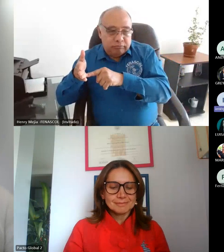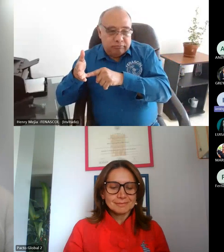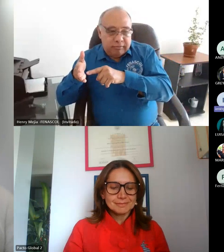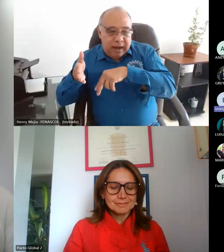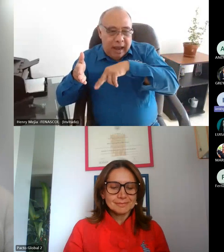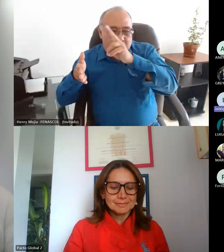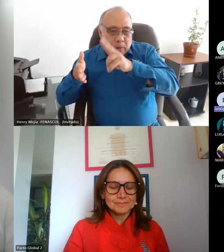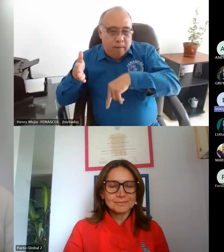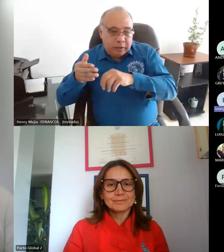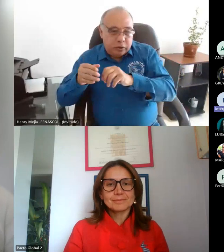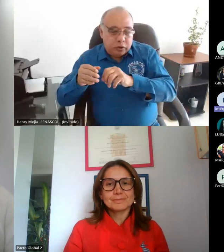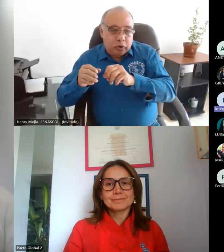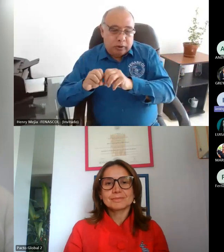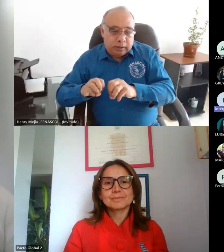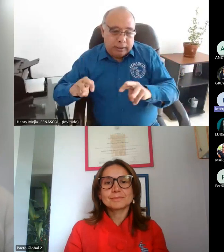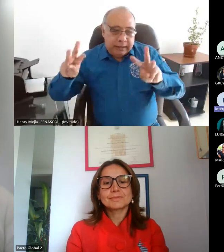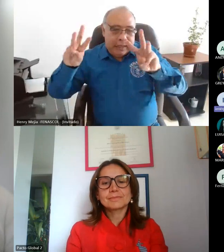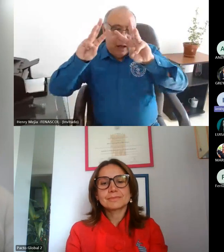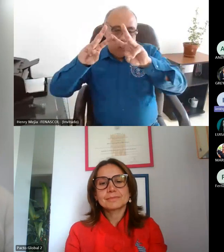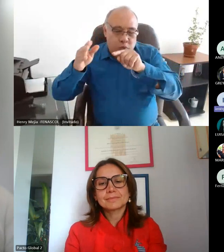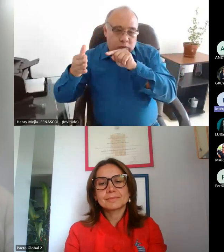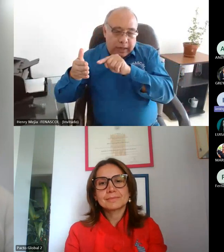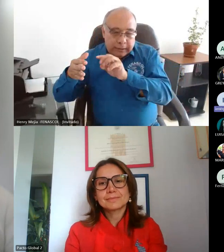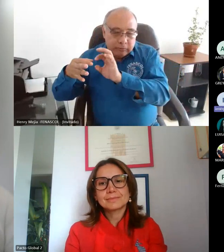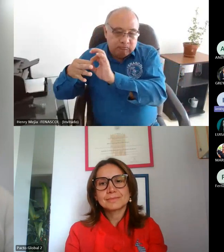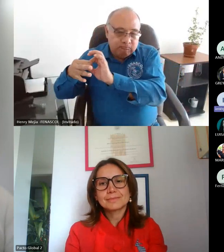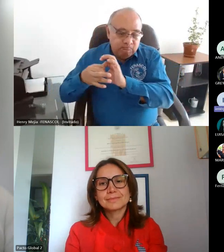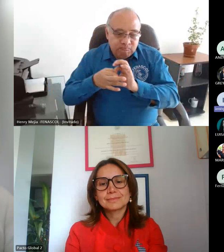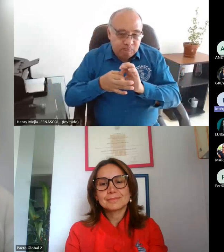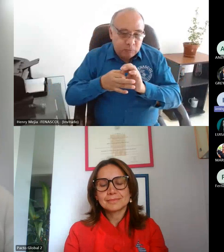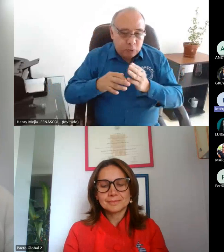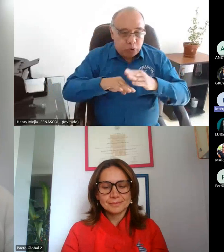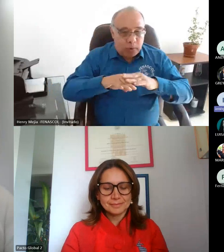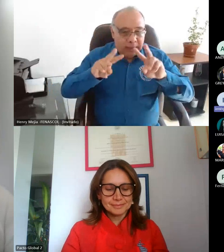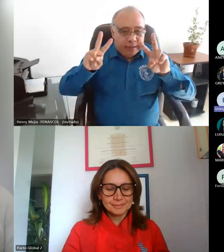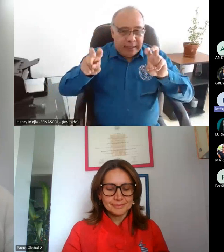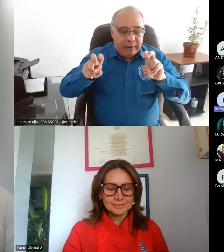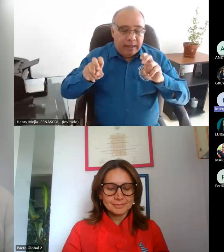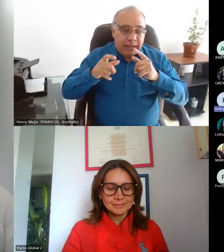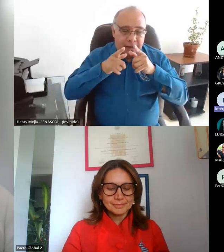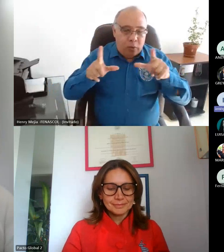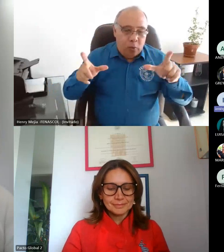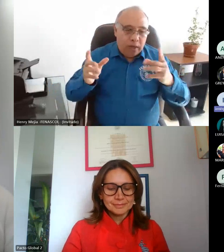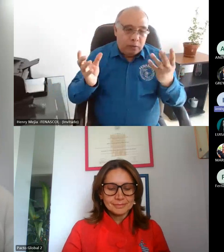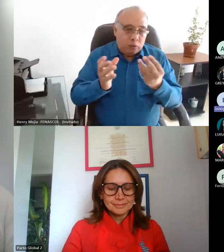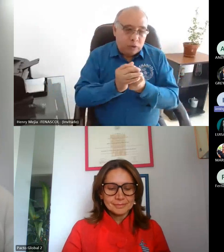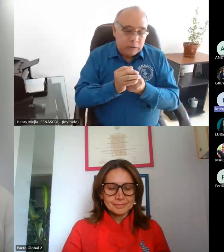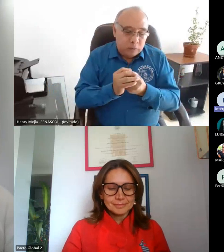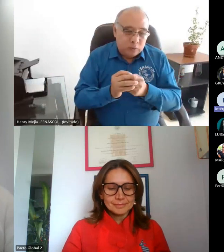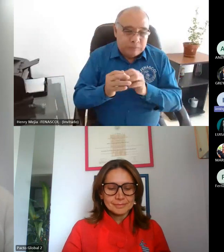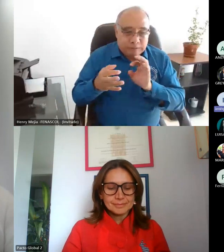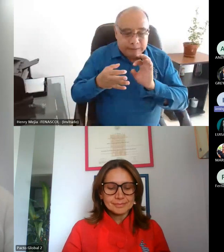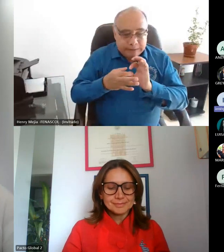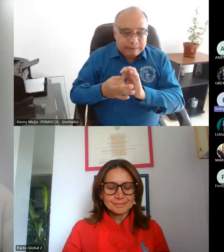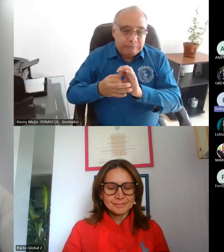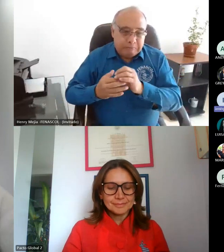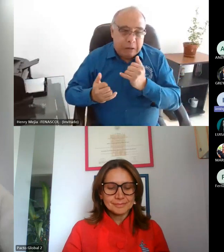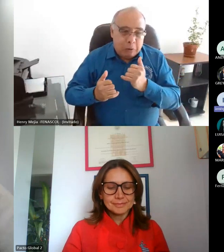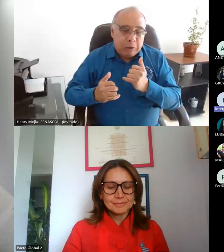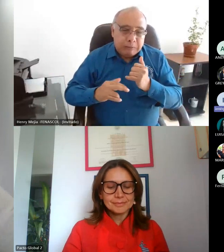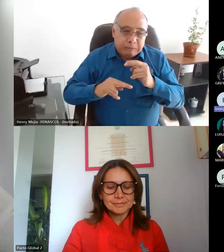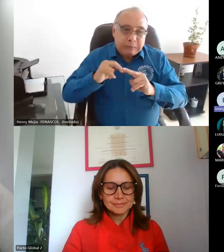estamos articulados a lo que dice la convención de los derechos de las personas con discapacidad la convención de la ONU sobre el